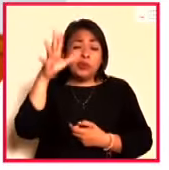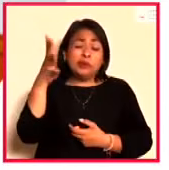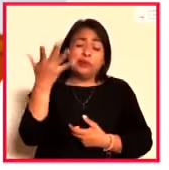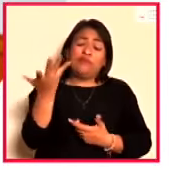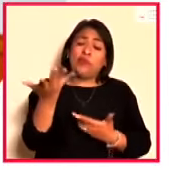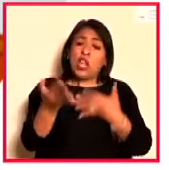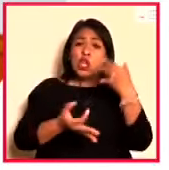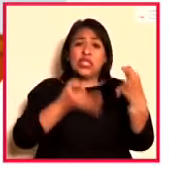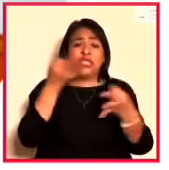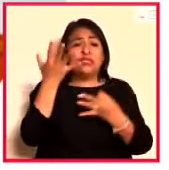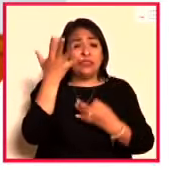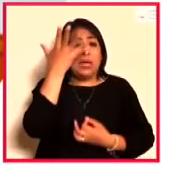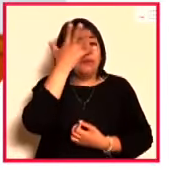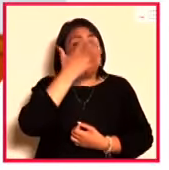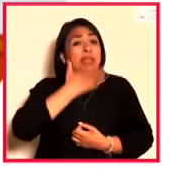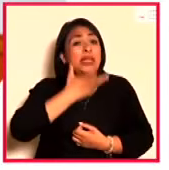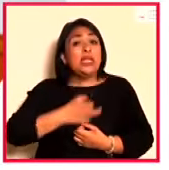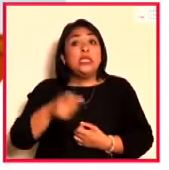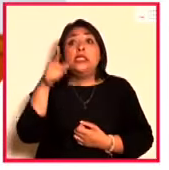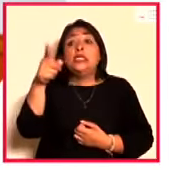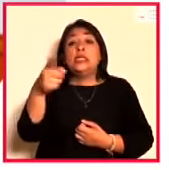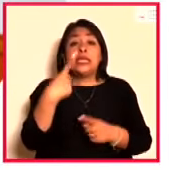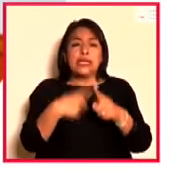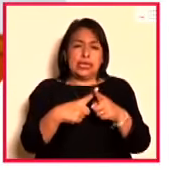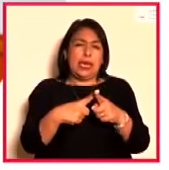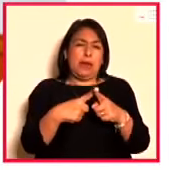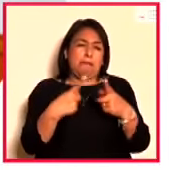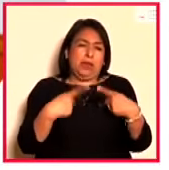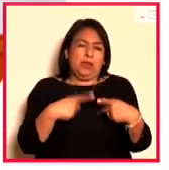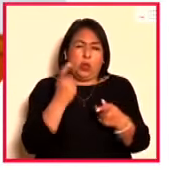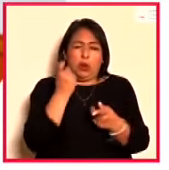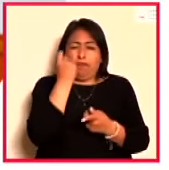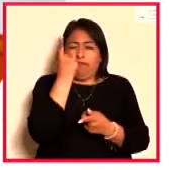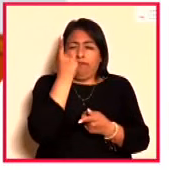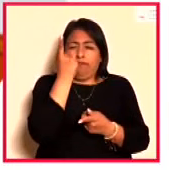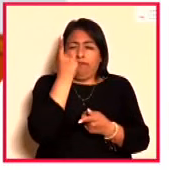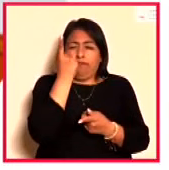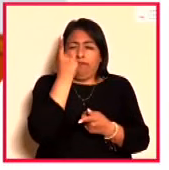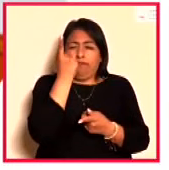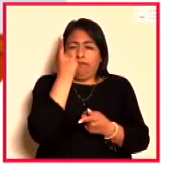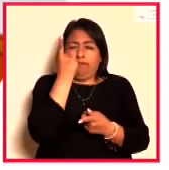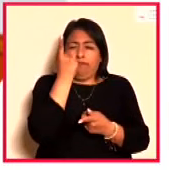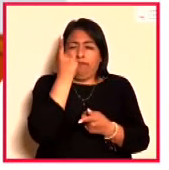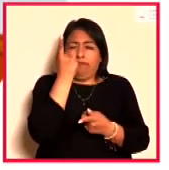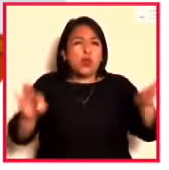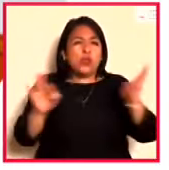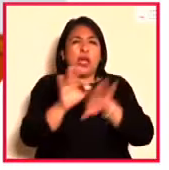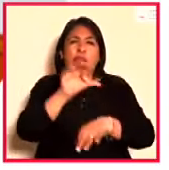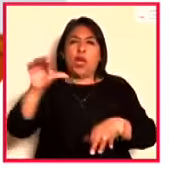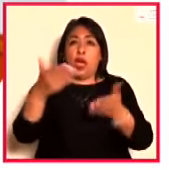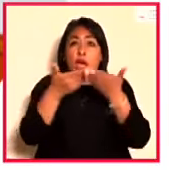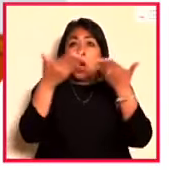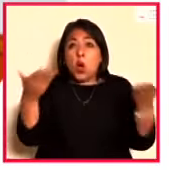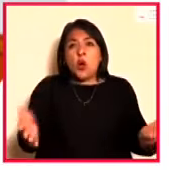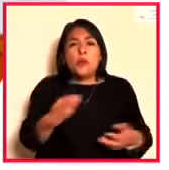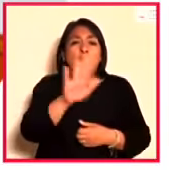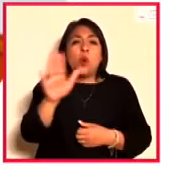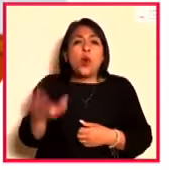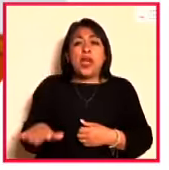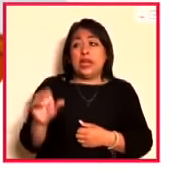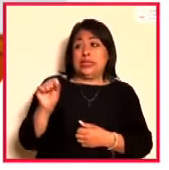lamentable noticia. Uno de los autores más contundentes y congruentes de nuestra actualidad partió la madrugada del